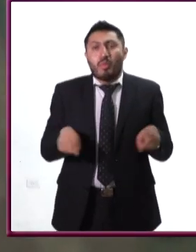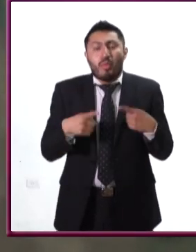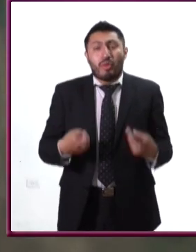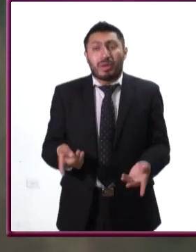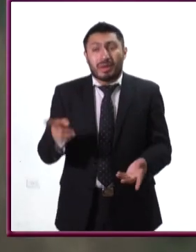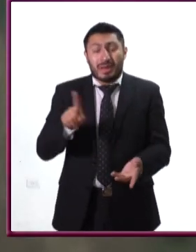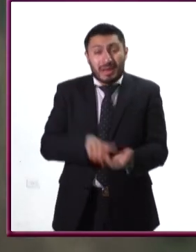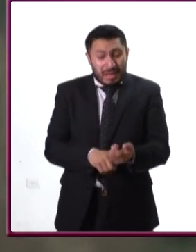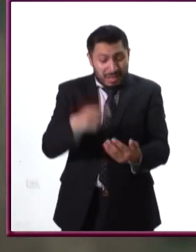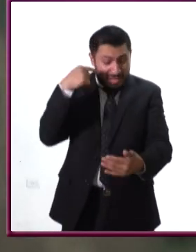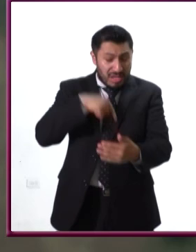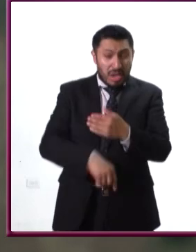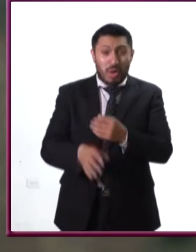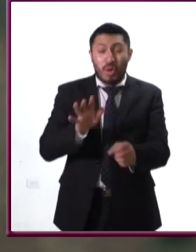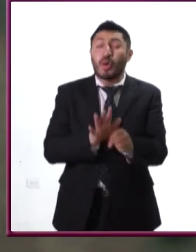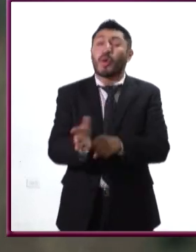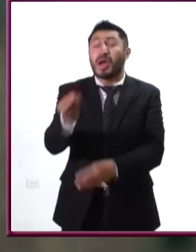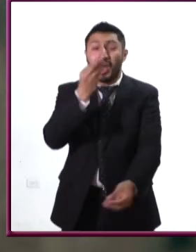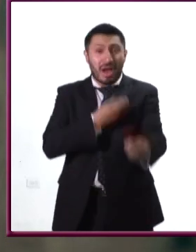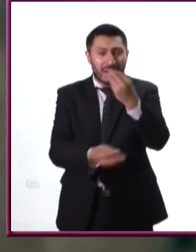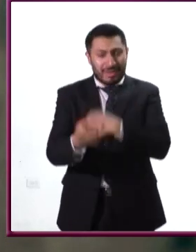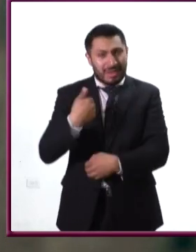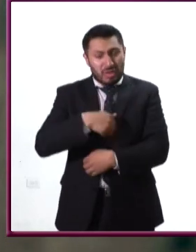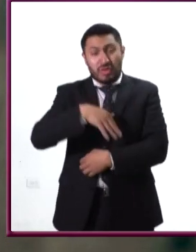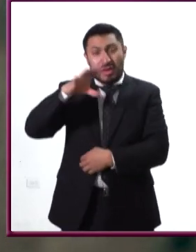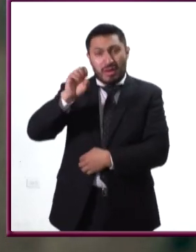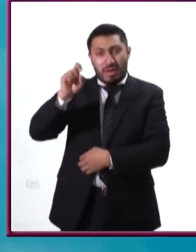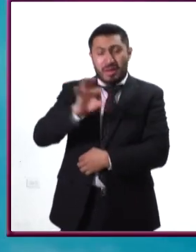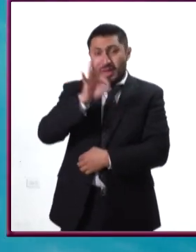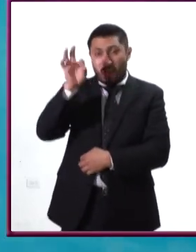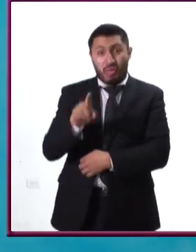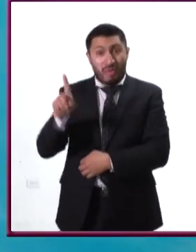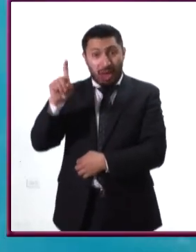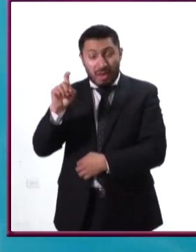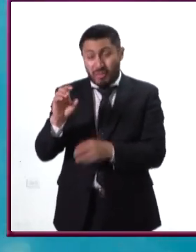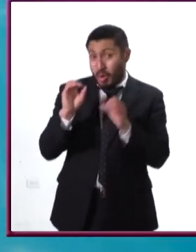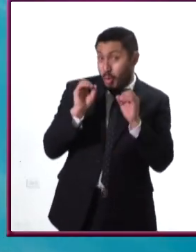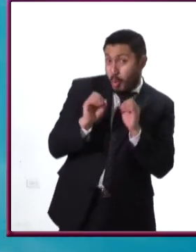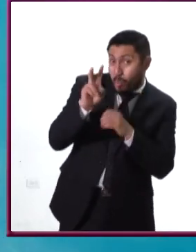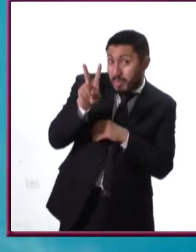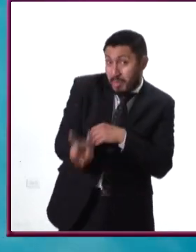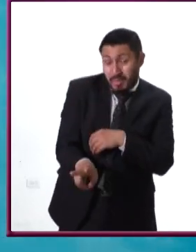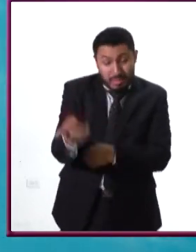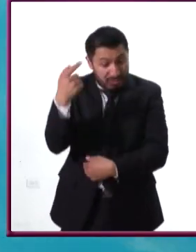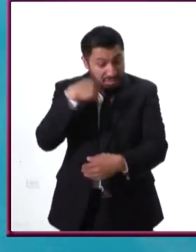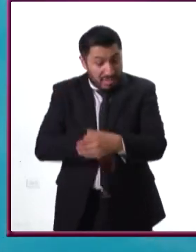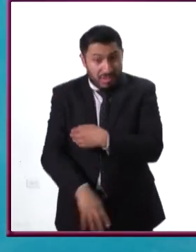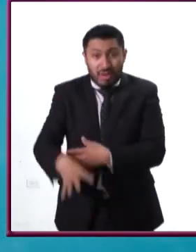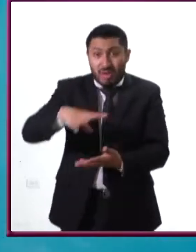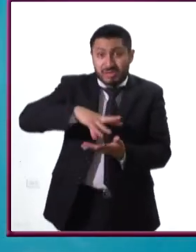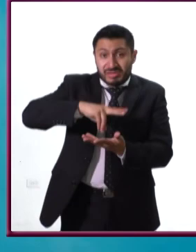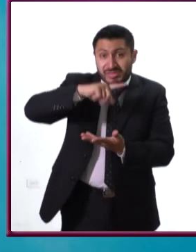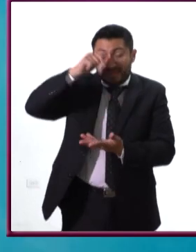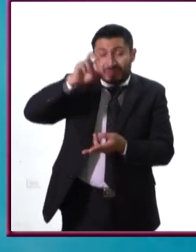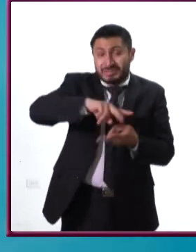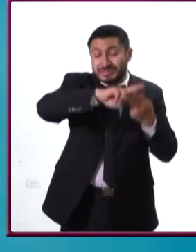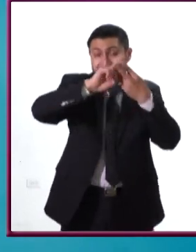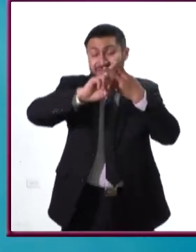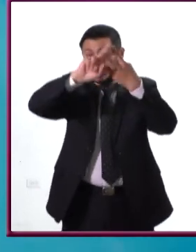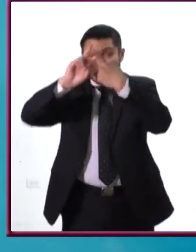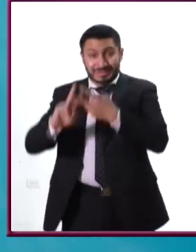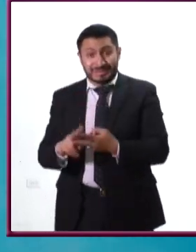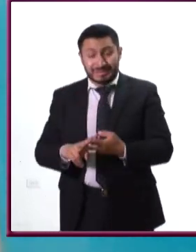escuchamos, dicen que somos lo que comemos. ¿Somos 60% agua? ¿O en verdad estamos hechos